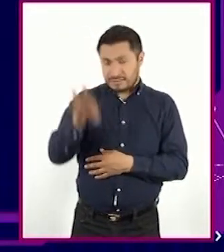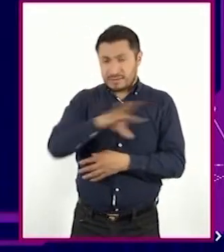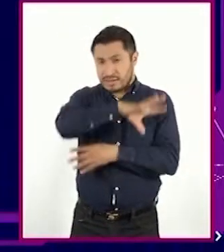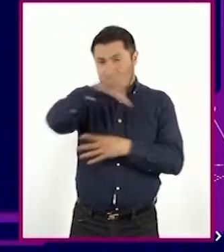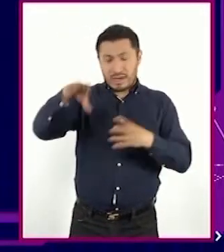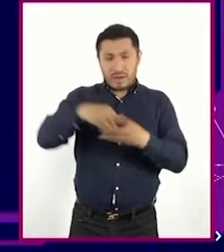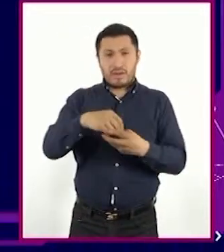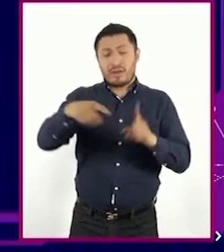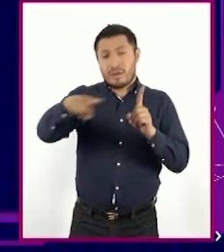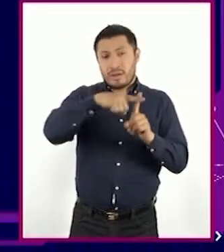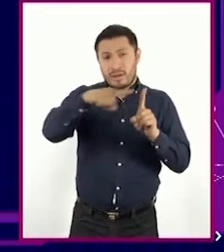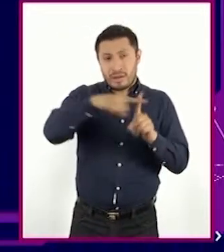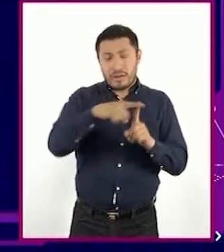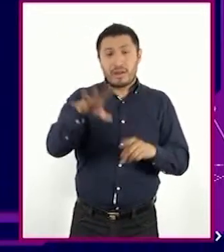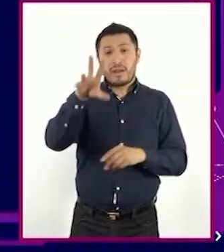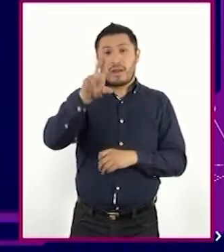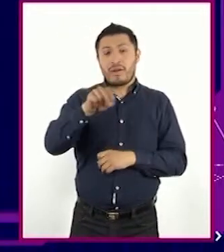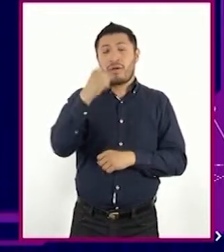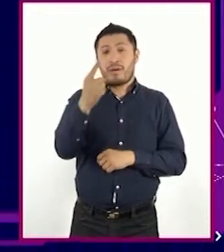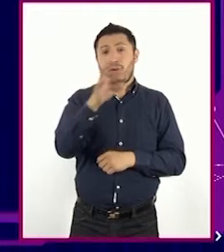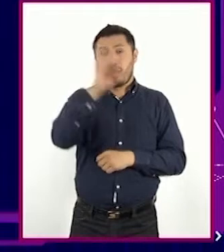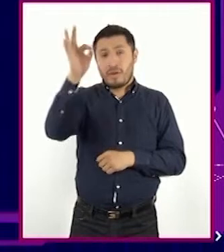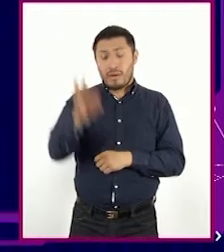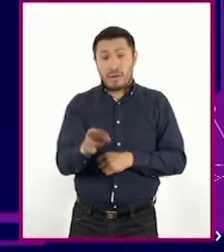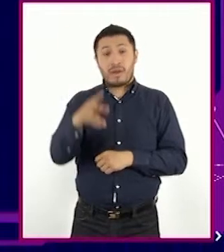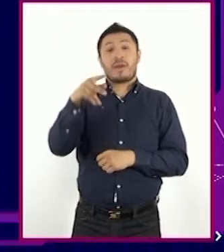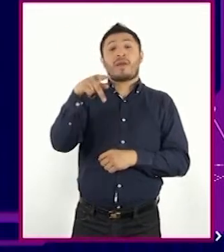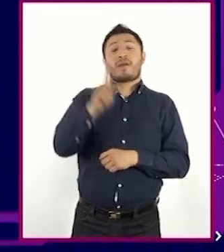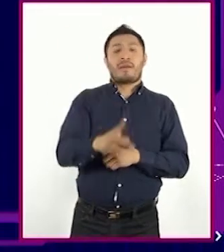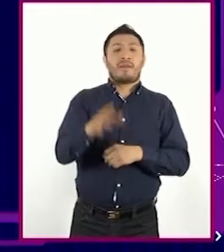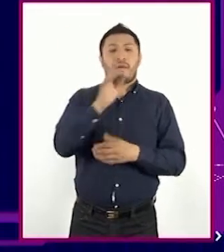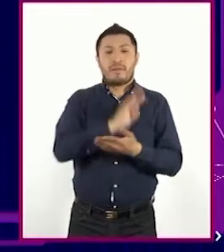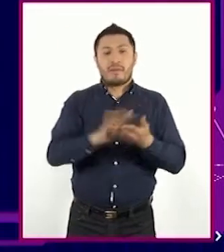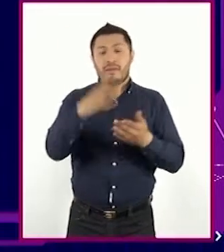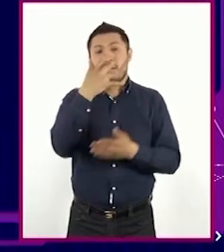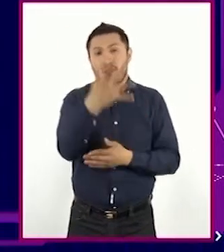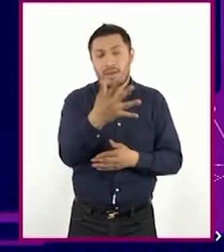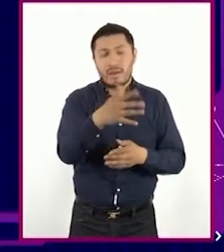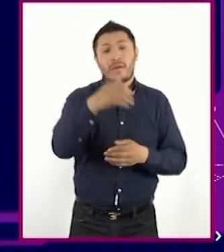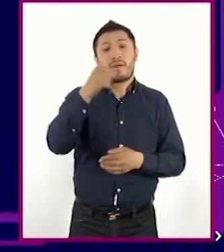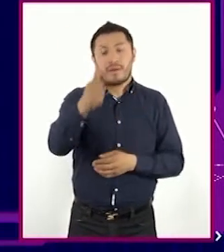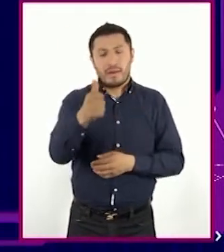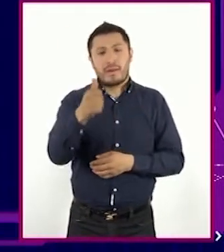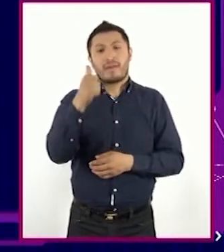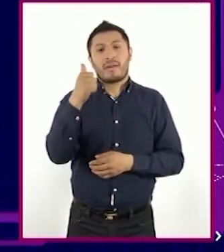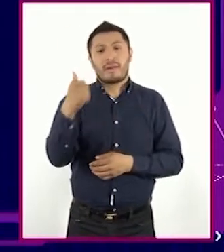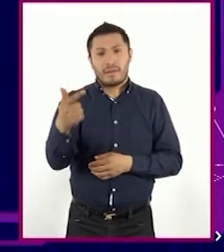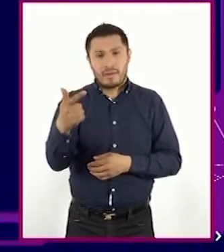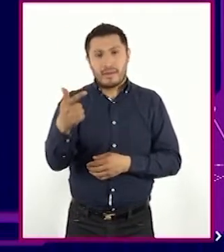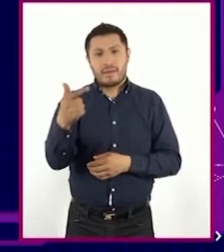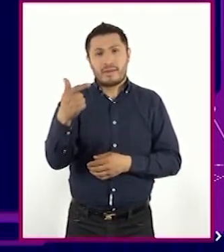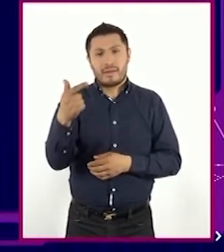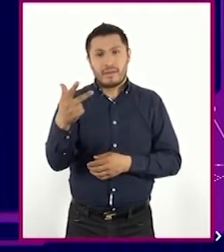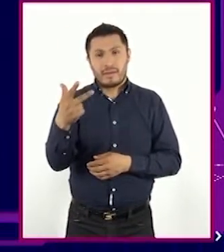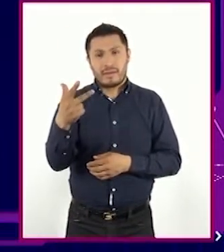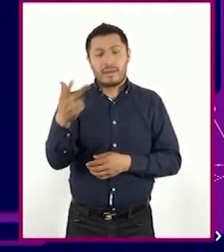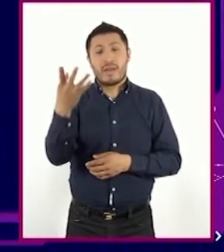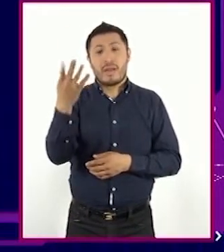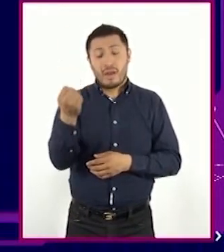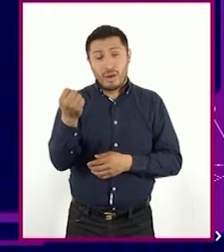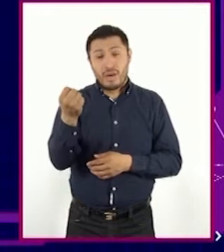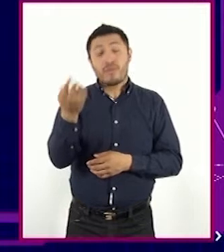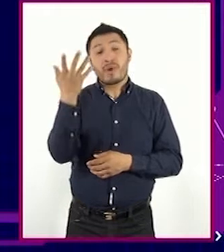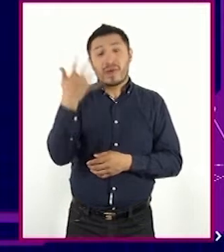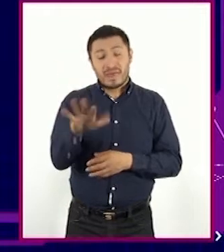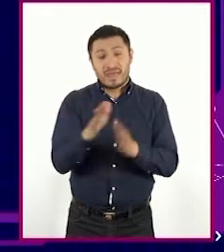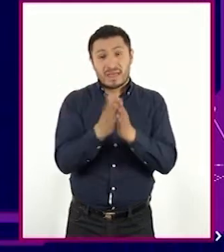total de 81%, mientras que los que leyeron 5, 6, 7, 8, 9